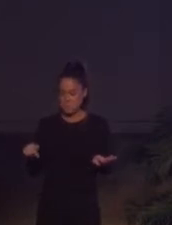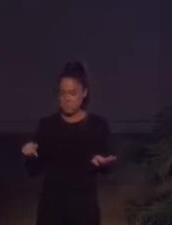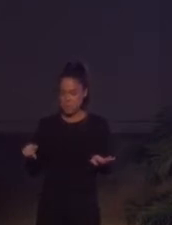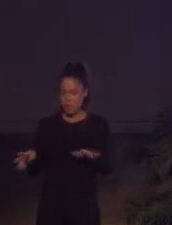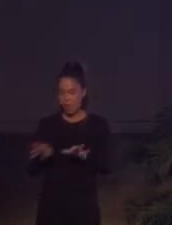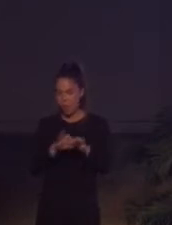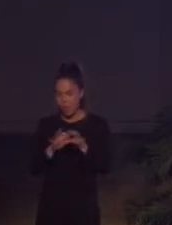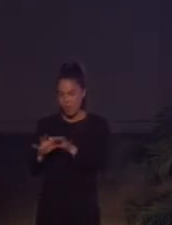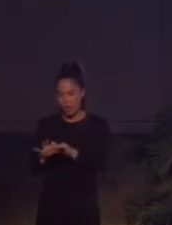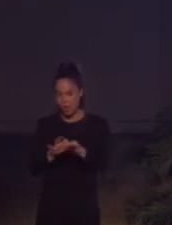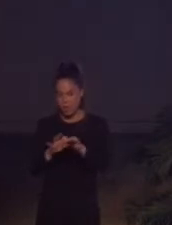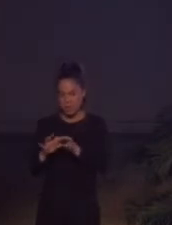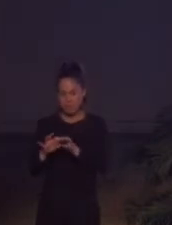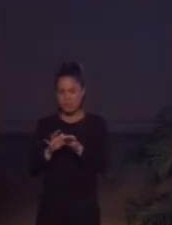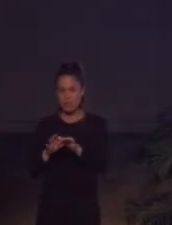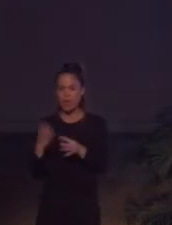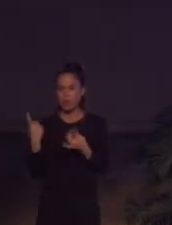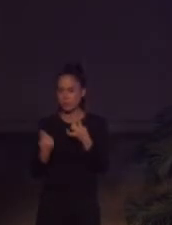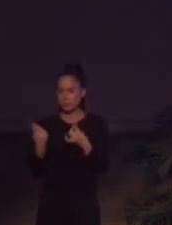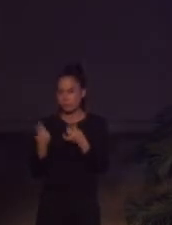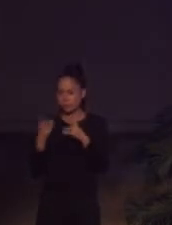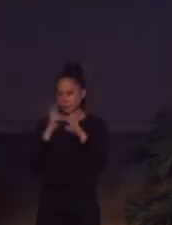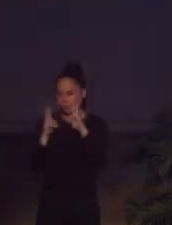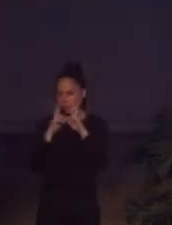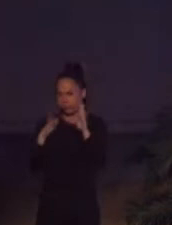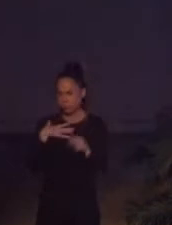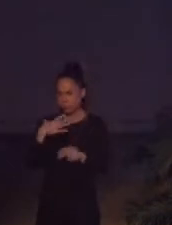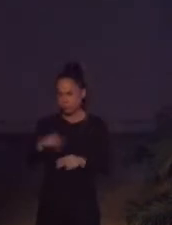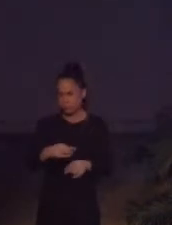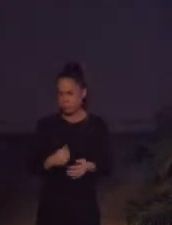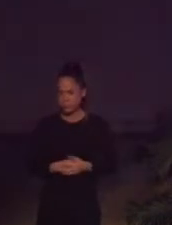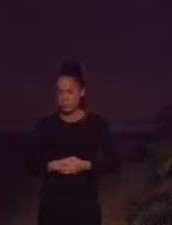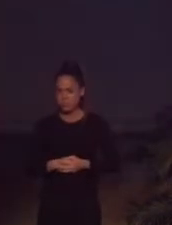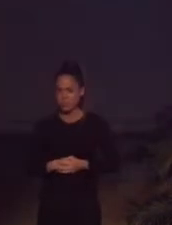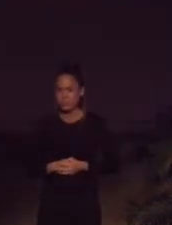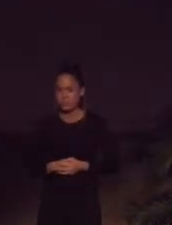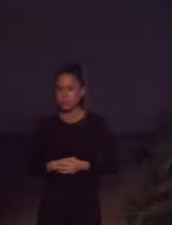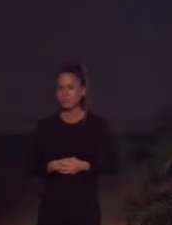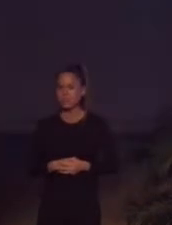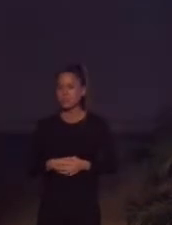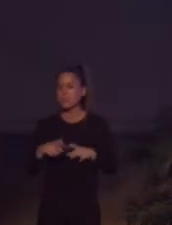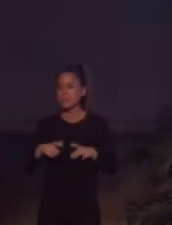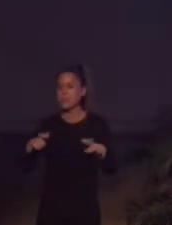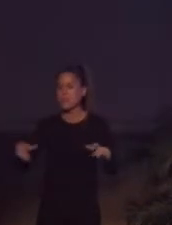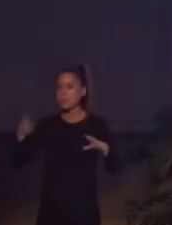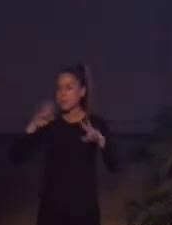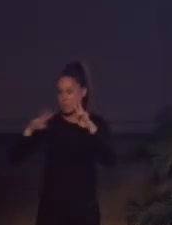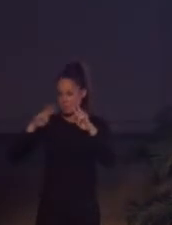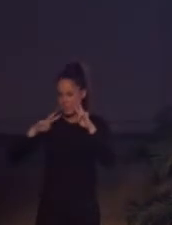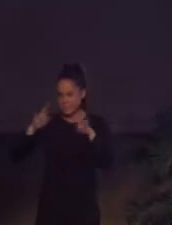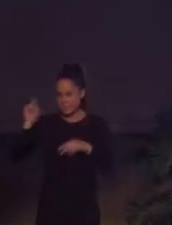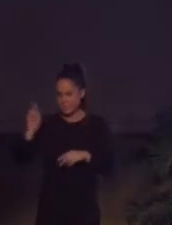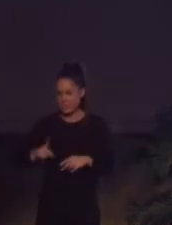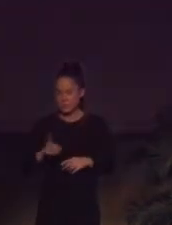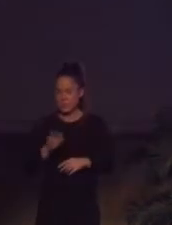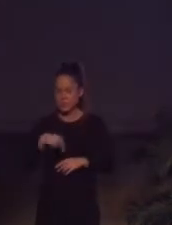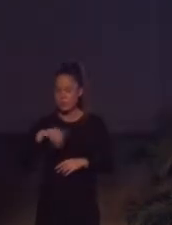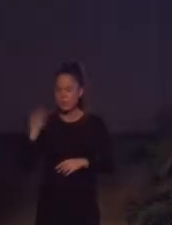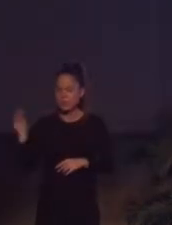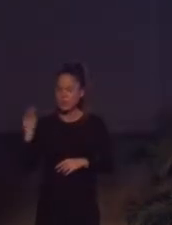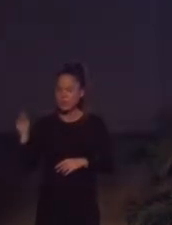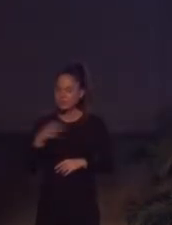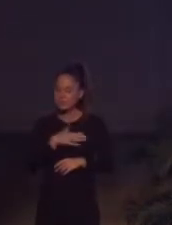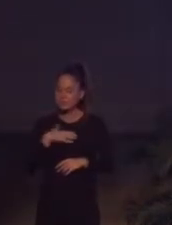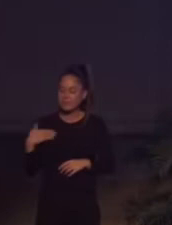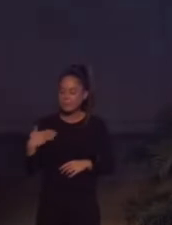aliantza batzuk ikusten direla eta ikusiko ditugula gehiago, ez? Orduan, ba, galdetu nahi nizun,